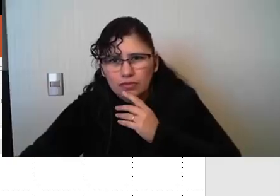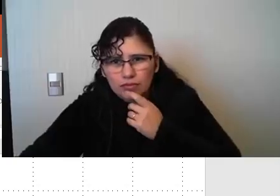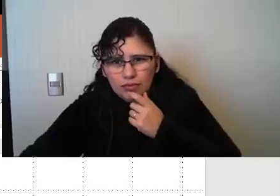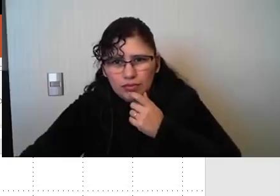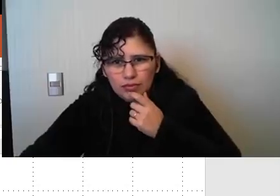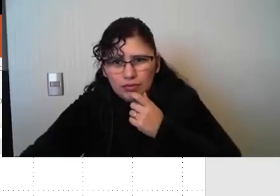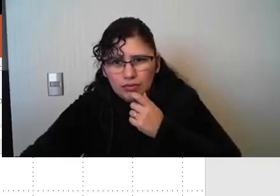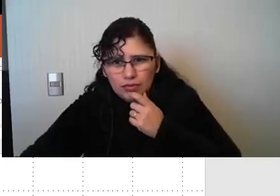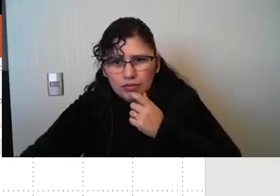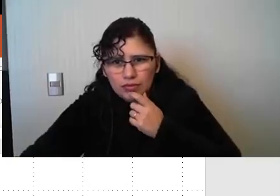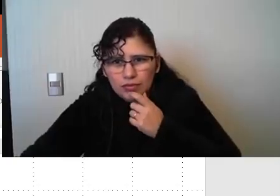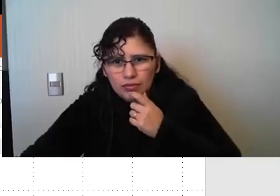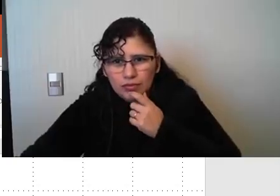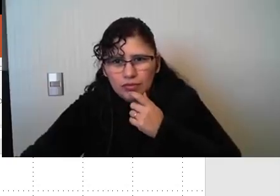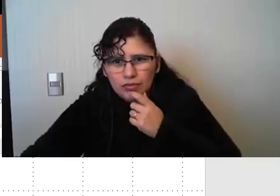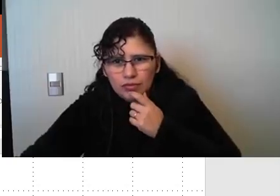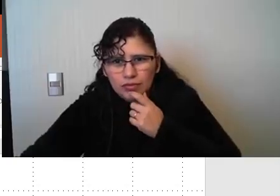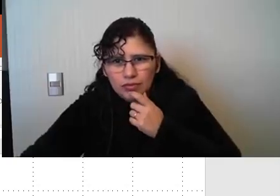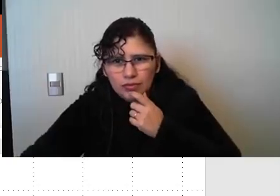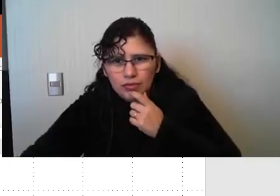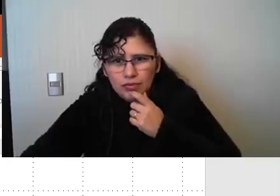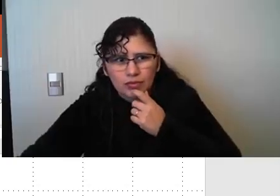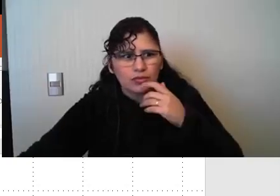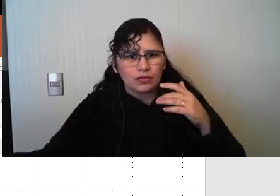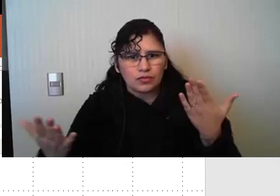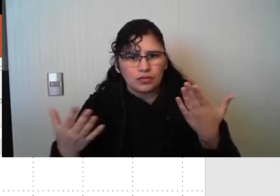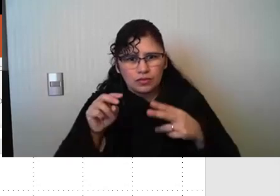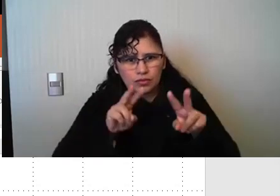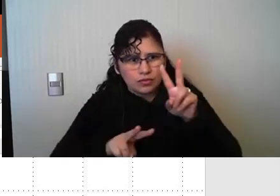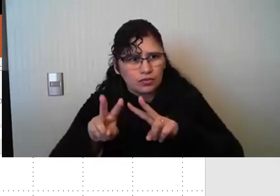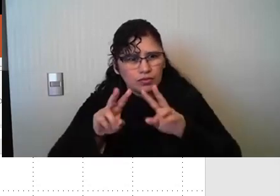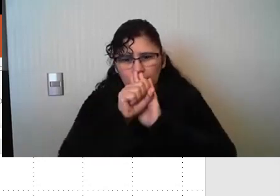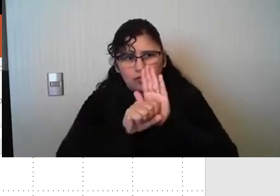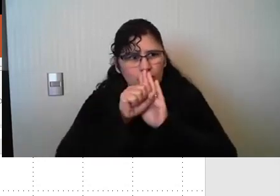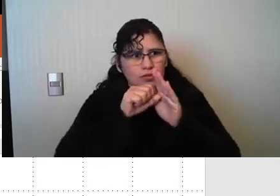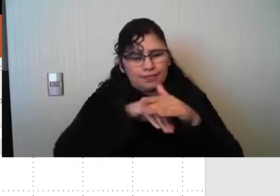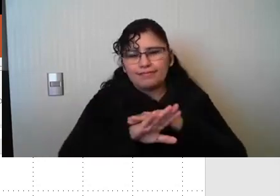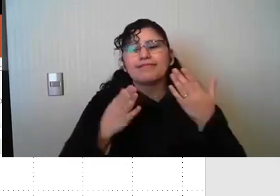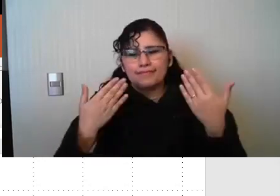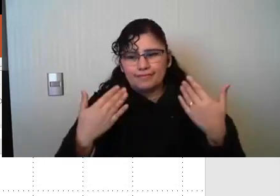Bien, ahí debería aparecer que estoy realizando la grabación.